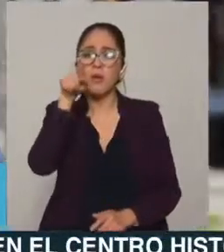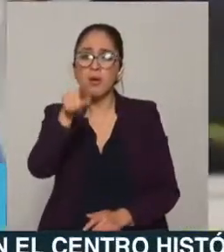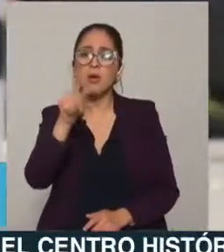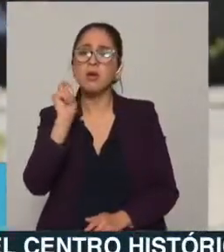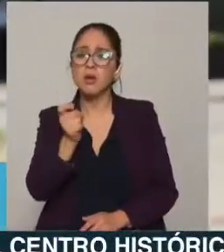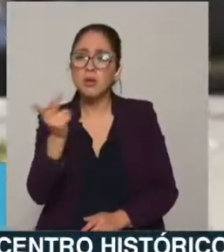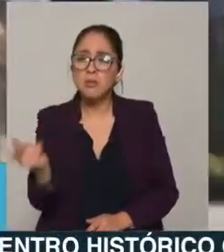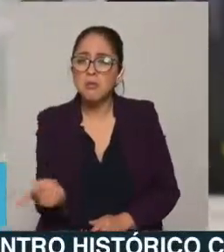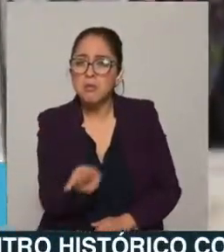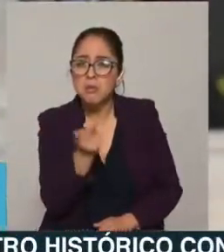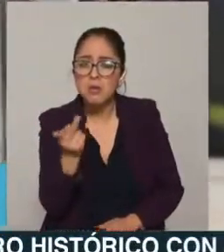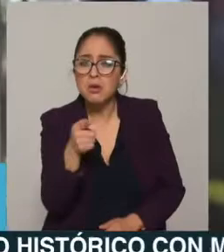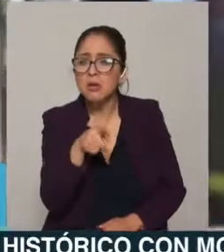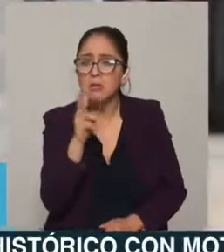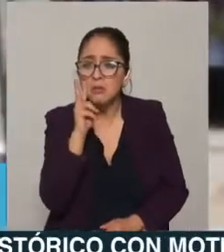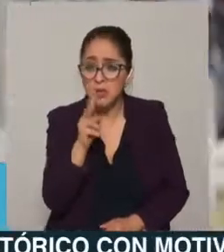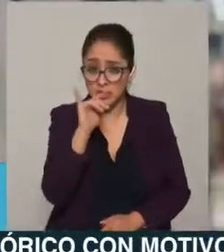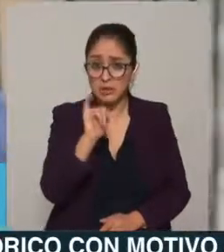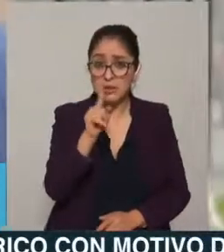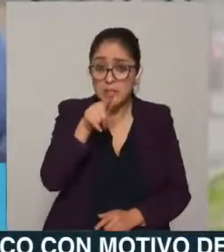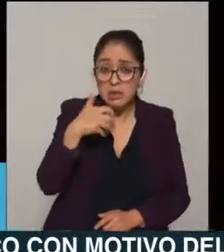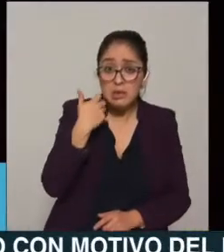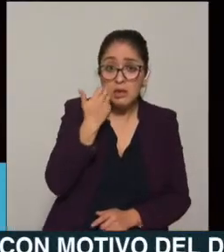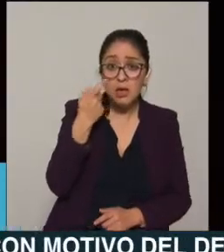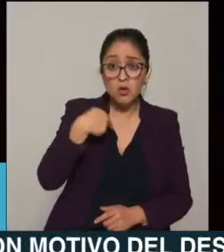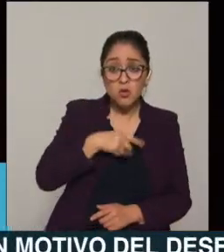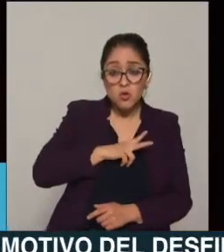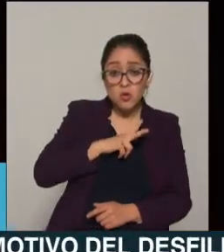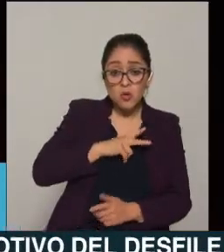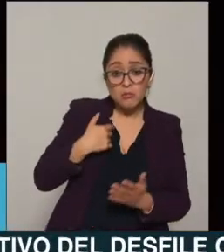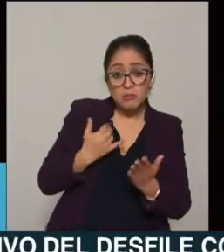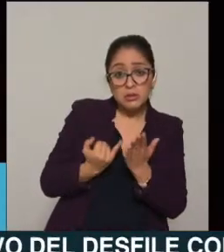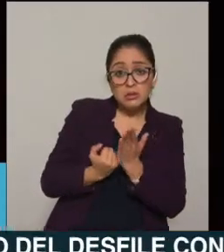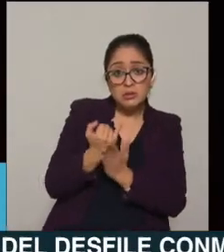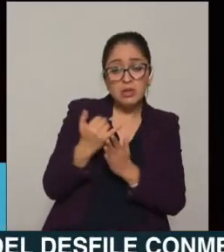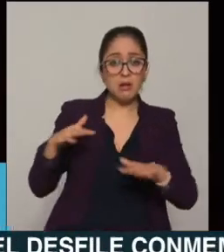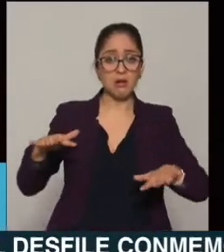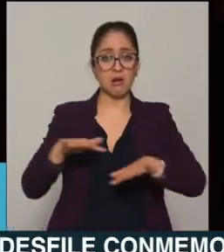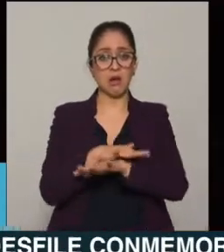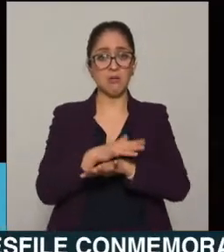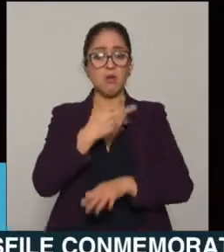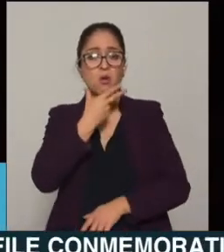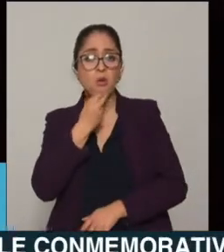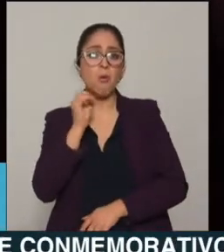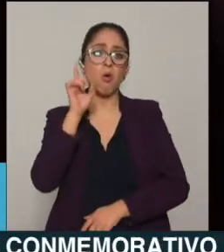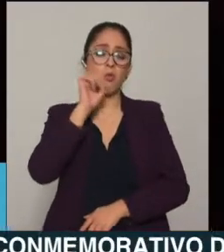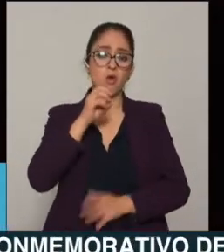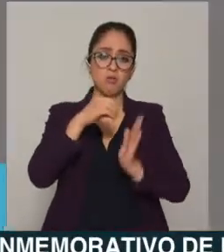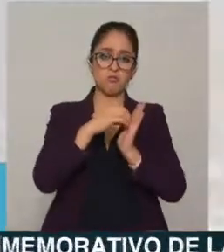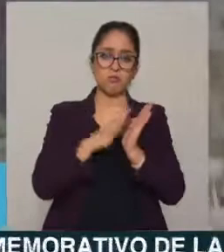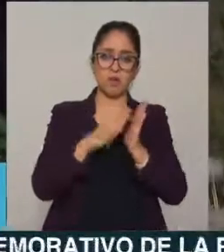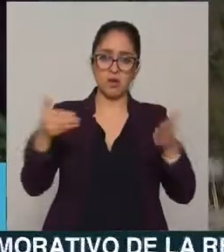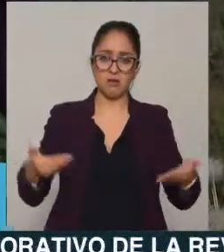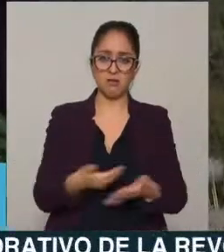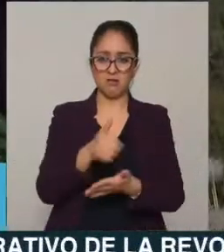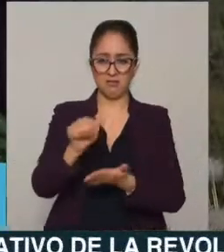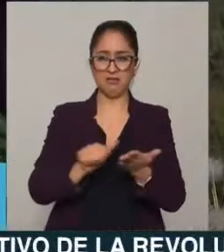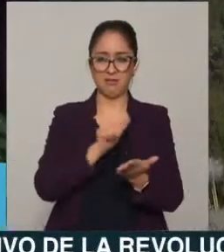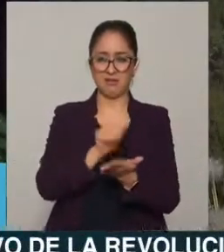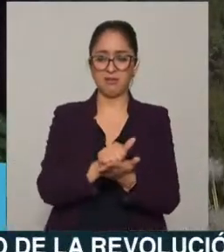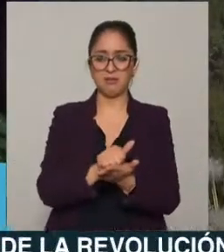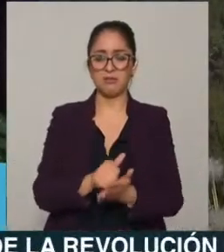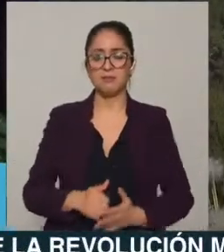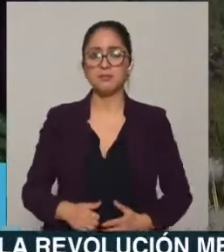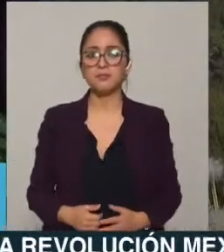de si es su deseo cambiar su identidad de género. Diputado, pues hay que decirlo, esta iniciativa ha causado un poco de controversia. ¿Cuál